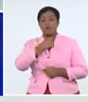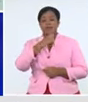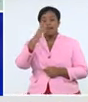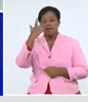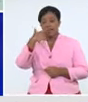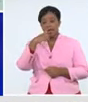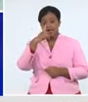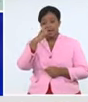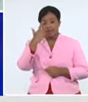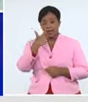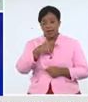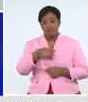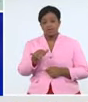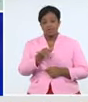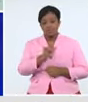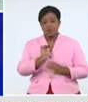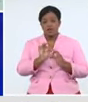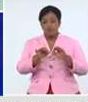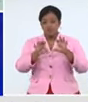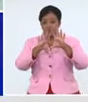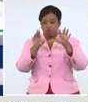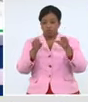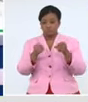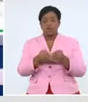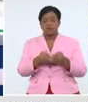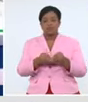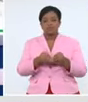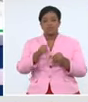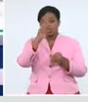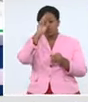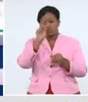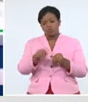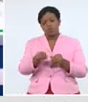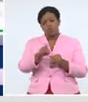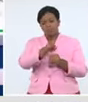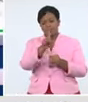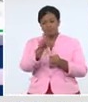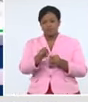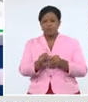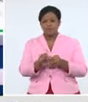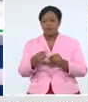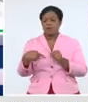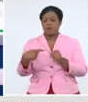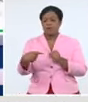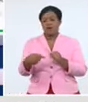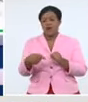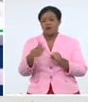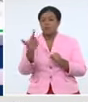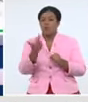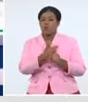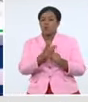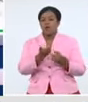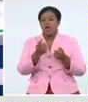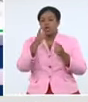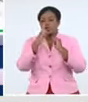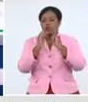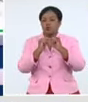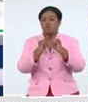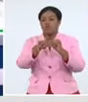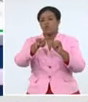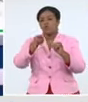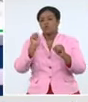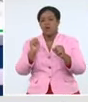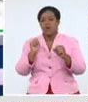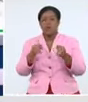convalecientes, sí, en mismo. Esa sumatoria. Doctora, sí. ¿Qué debe pasar en los próximos días? ¿Qué novedades trae